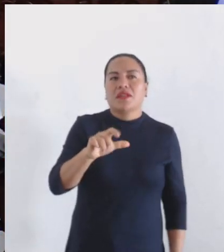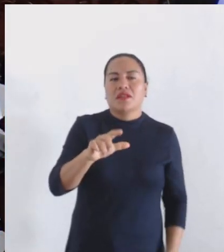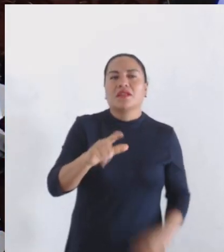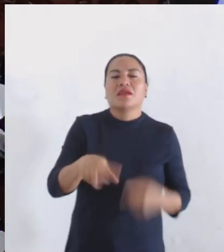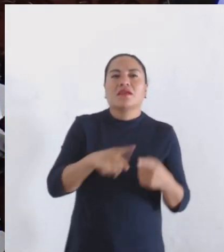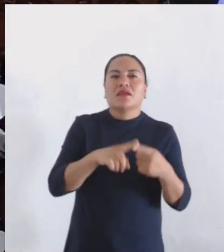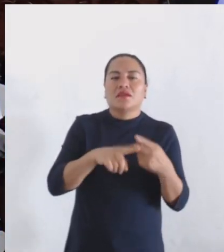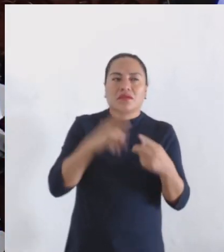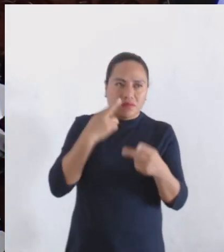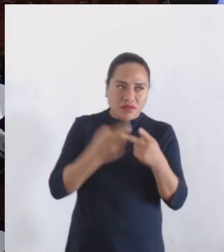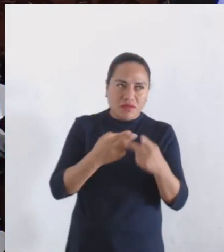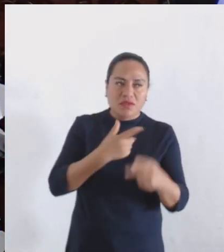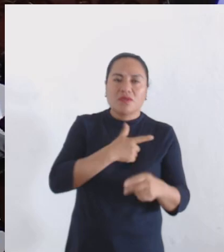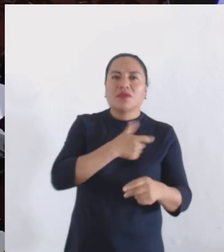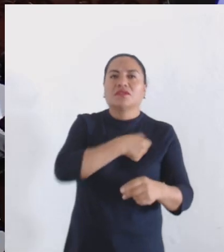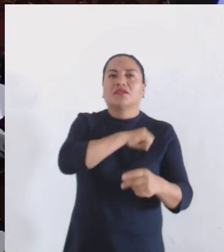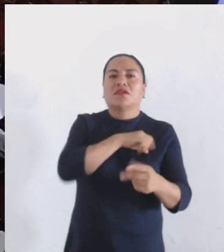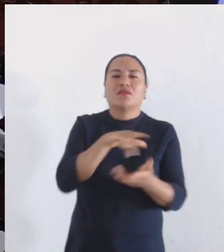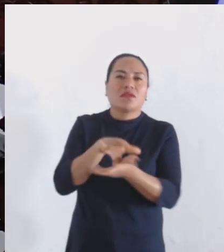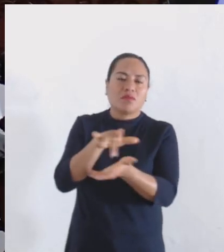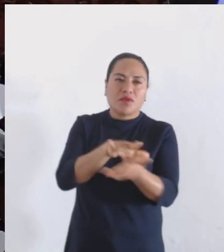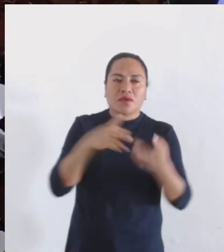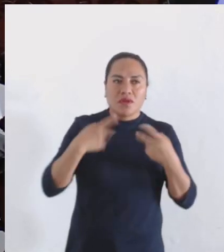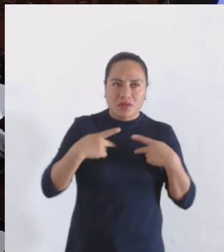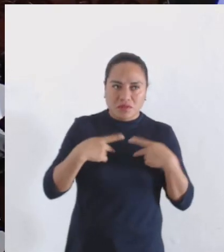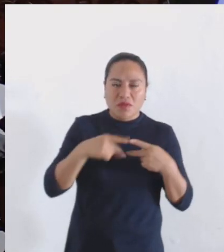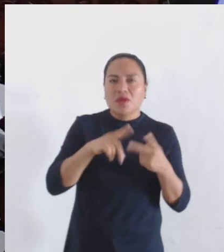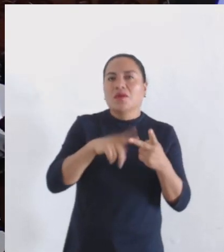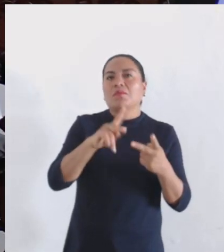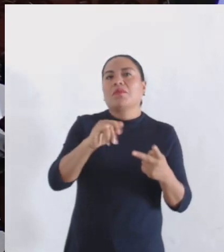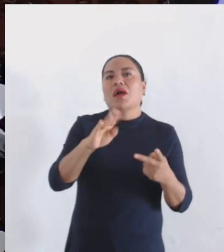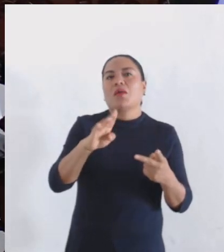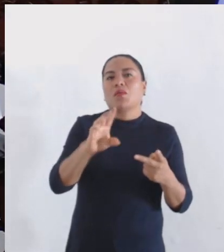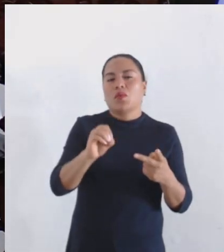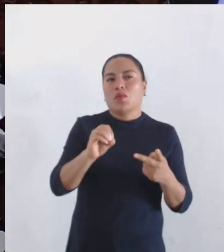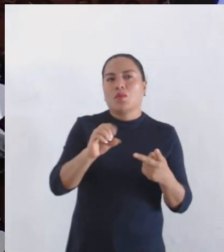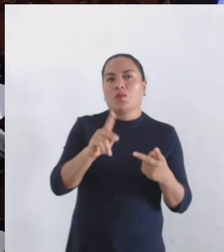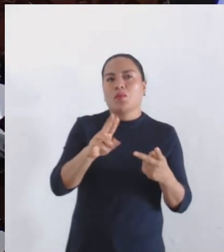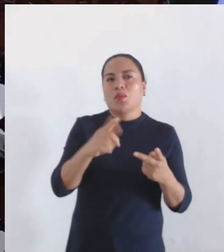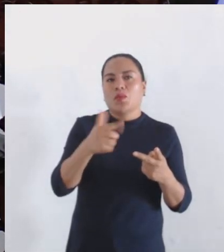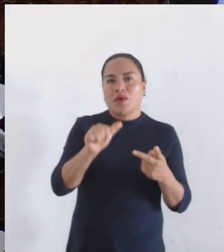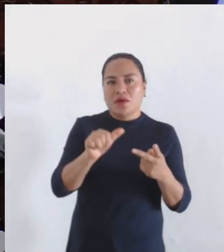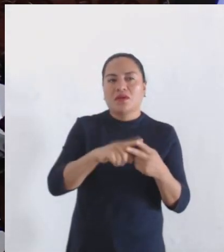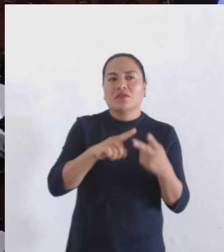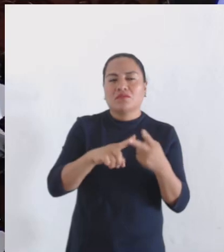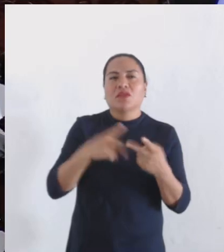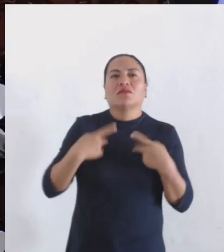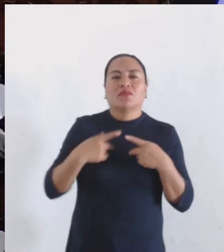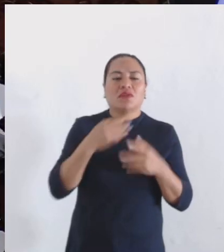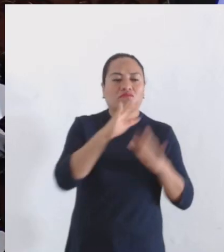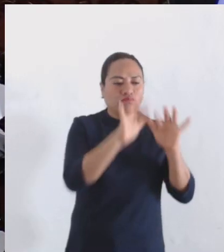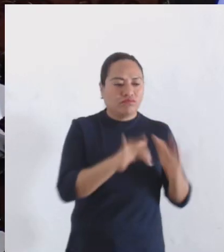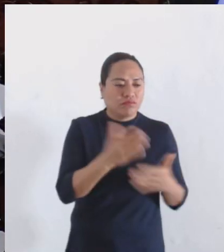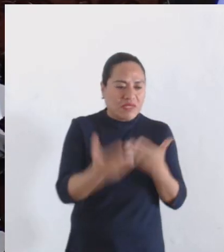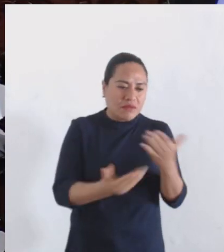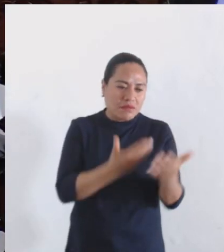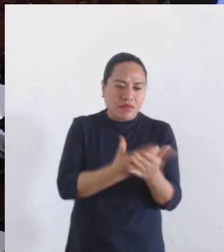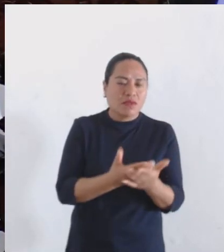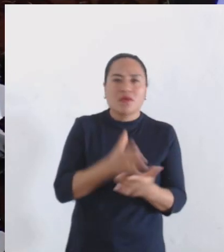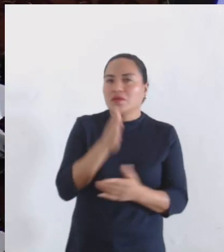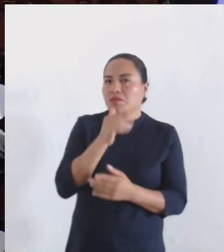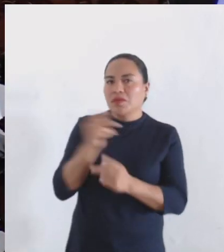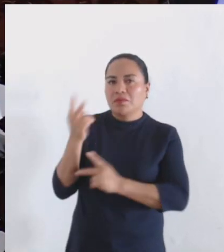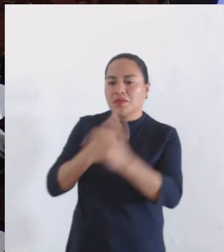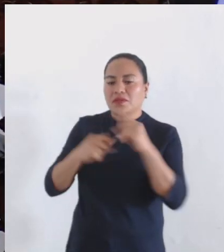Regidor de Salud, Sanidad y Asistencia Social, Pablo Alberto Ramírez Puga Domínguez, presentaron oficios en los que manifiestan estar